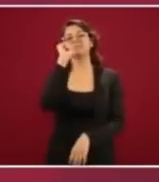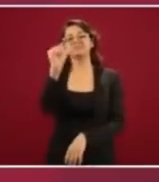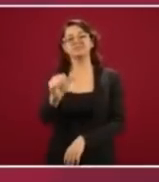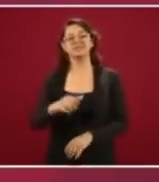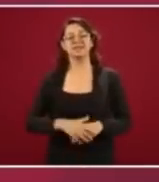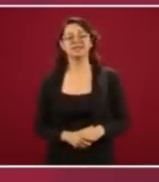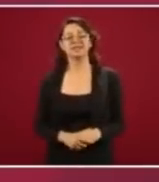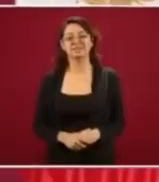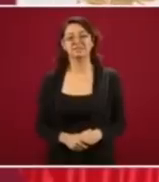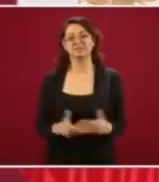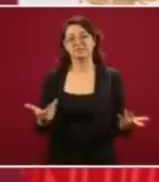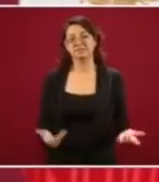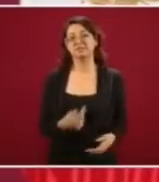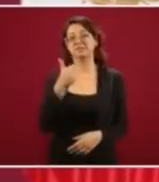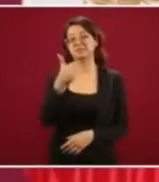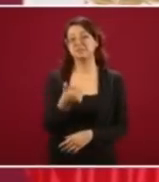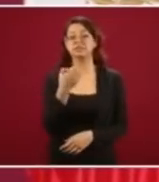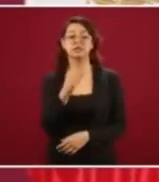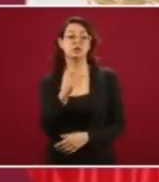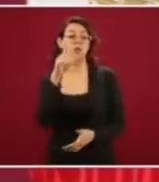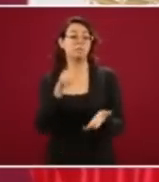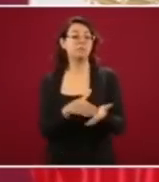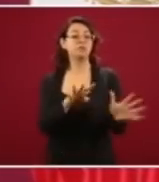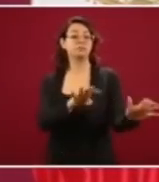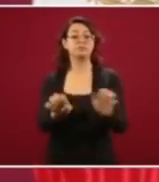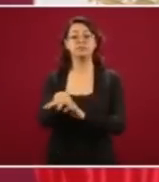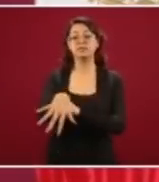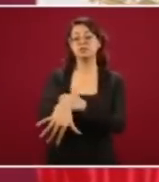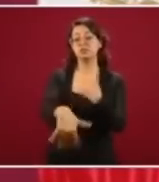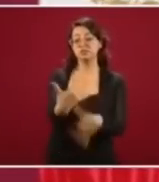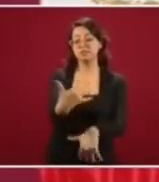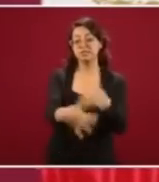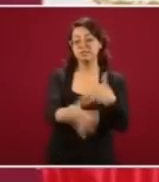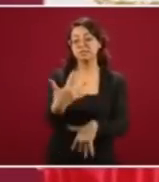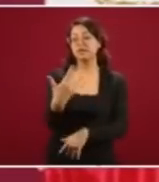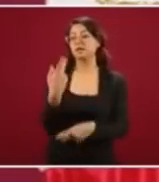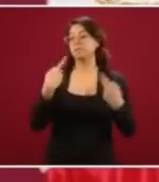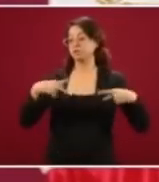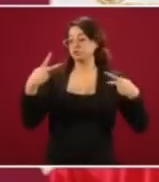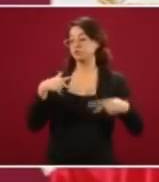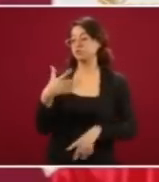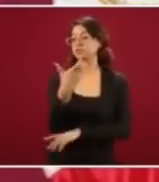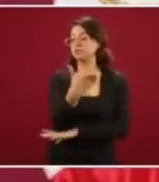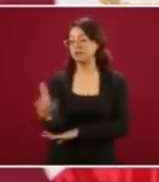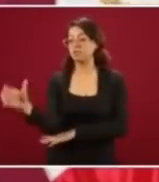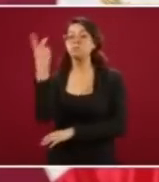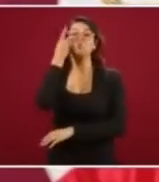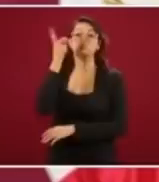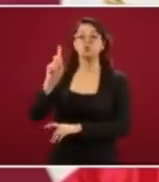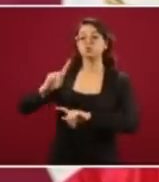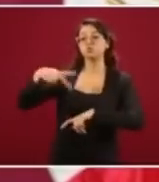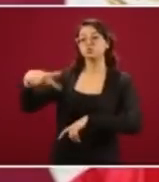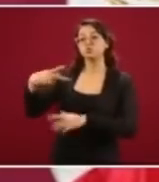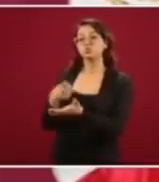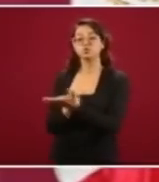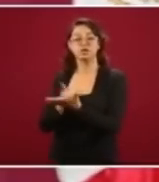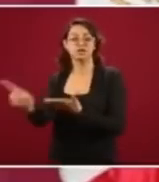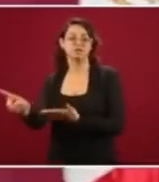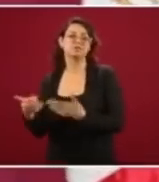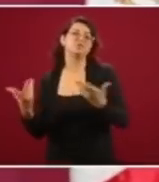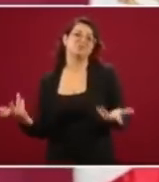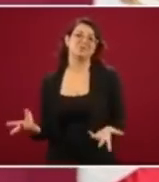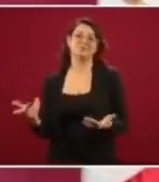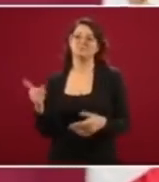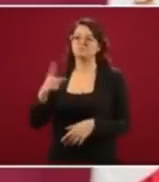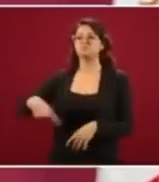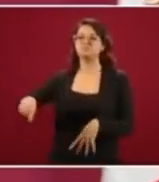del 6 de enero de 1915 para garantizar el derecho de los campesinos a la tierra. Si no hubiese habido